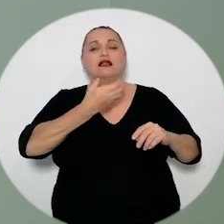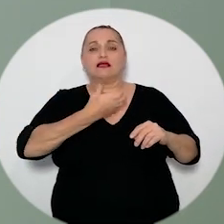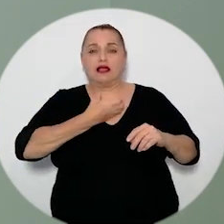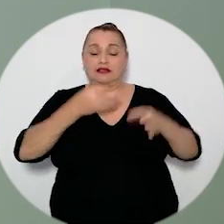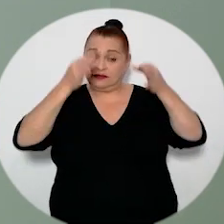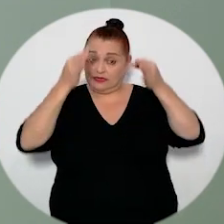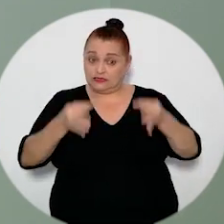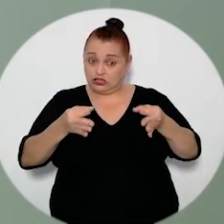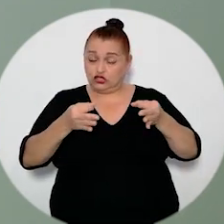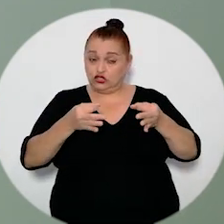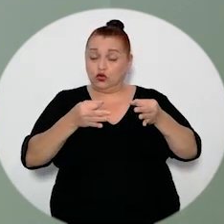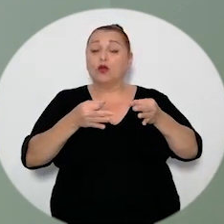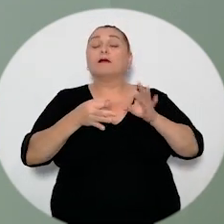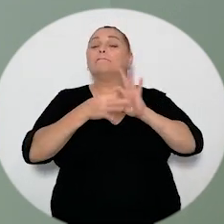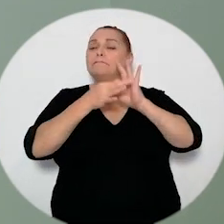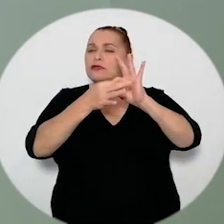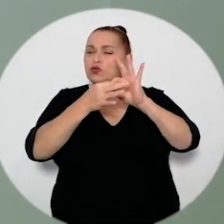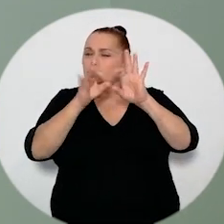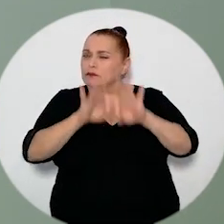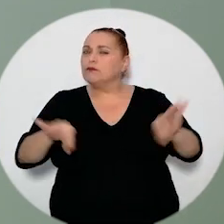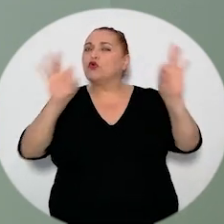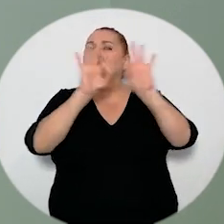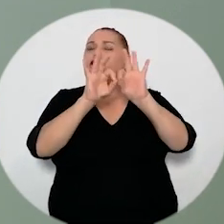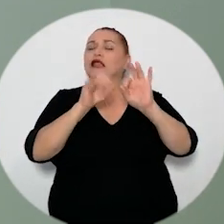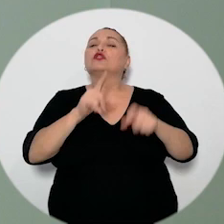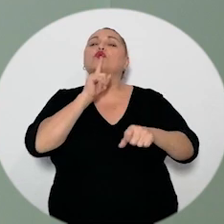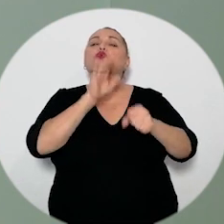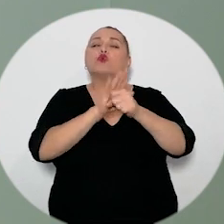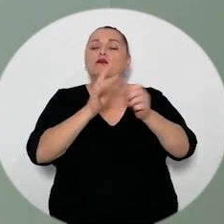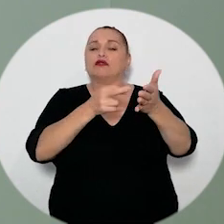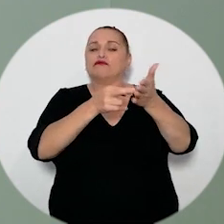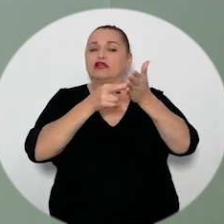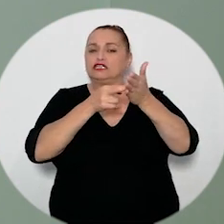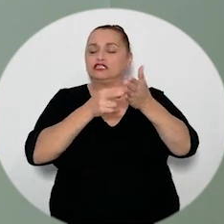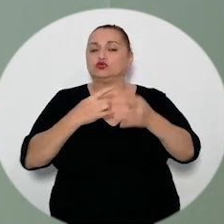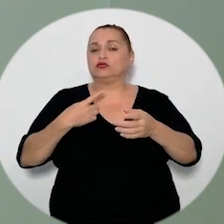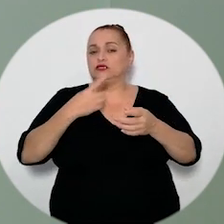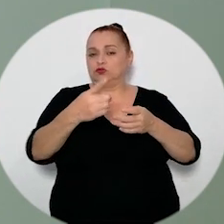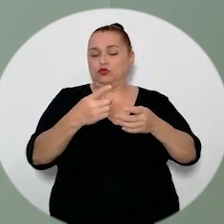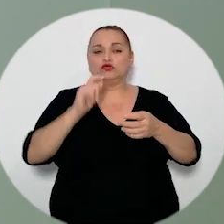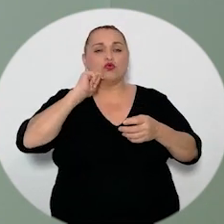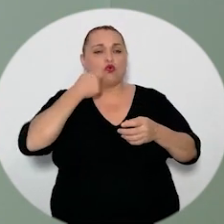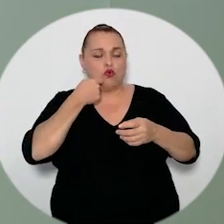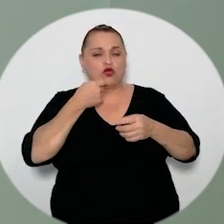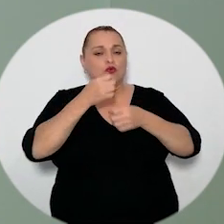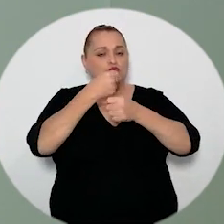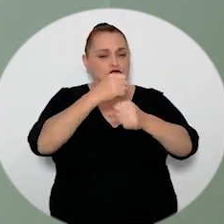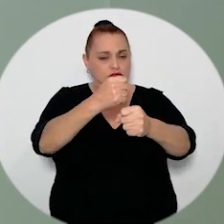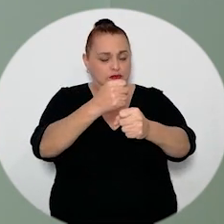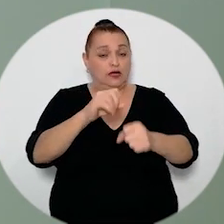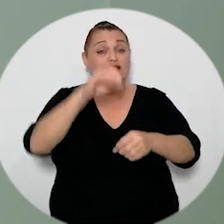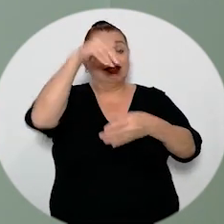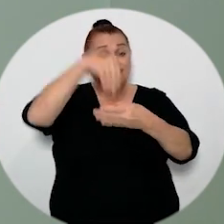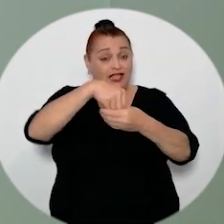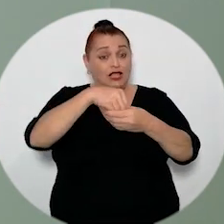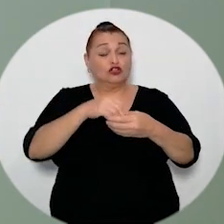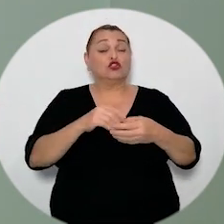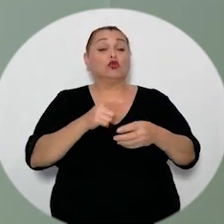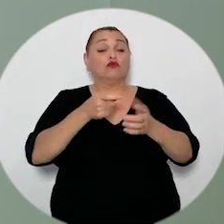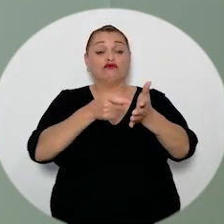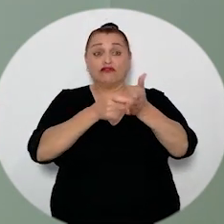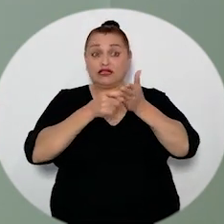vicealcaldes, decisión que será vinculante siempre que se cumplan los requisitos dispuestos en el Código Municipal. Dentro de los